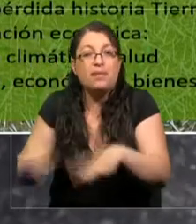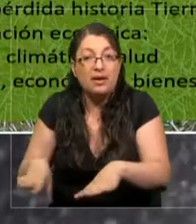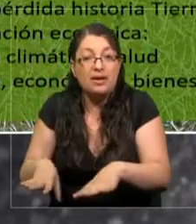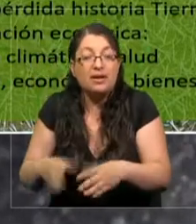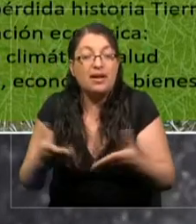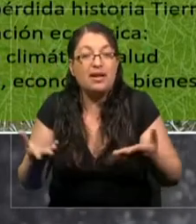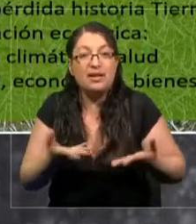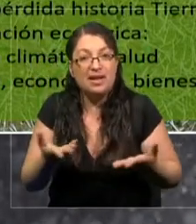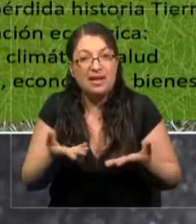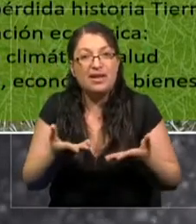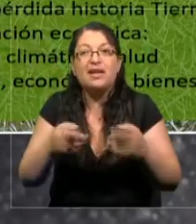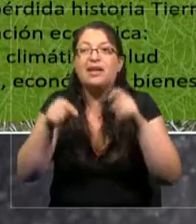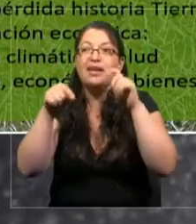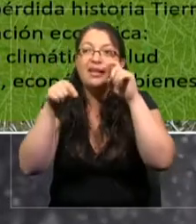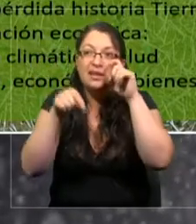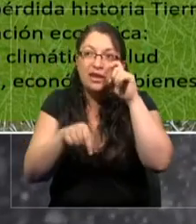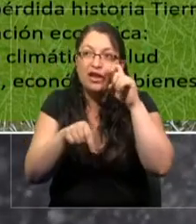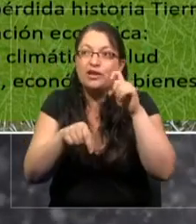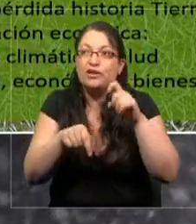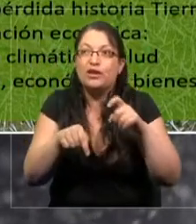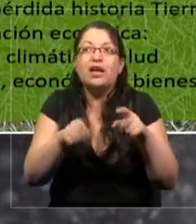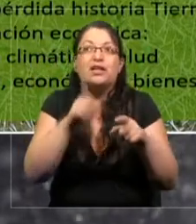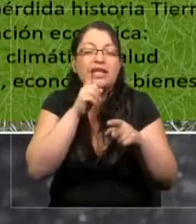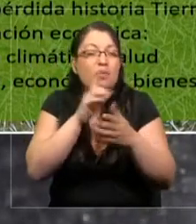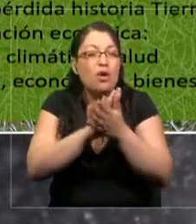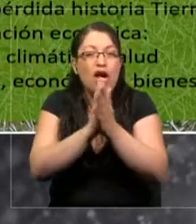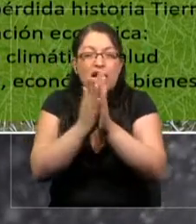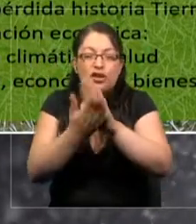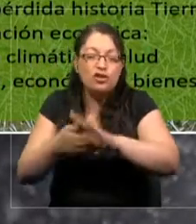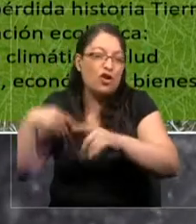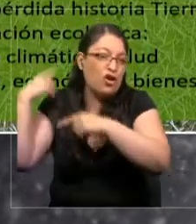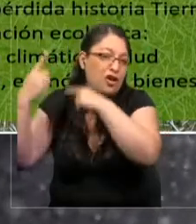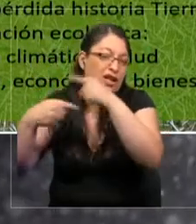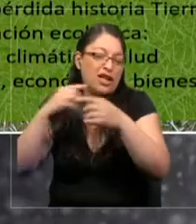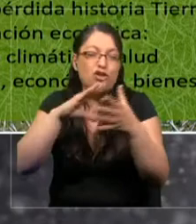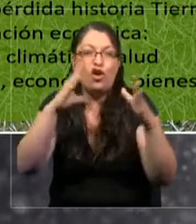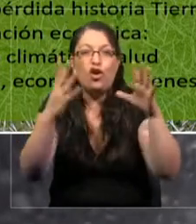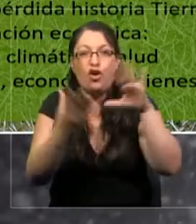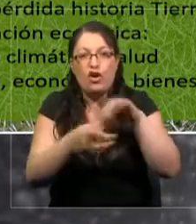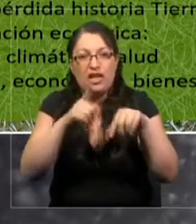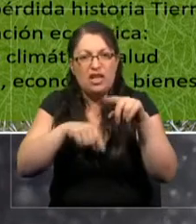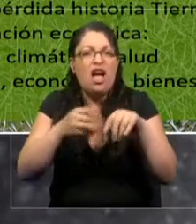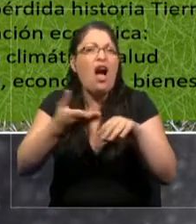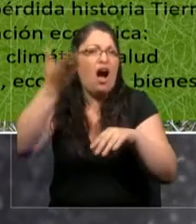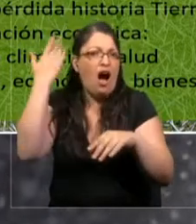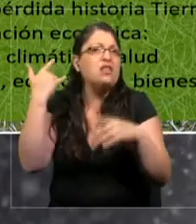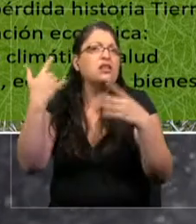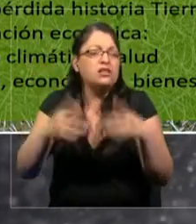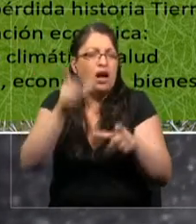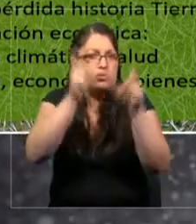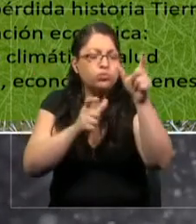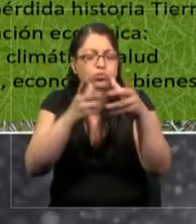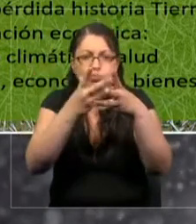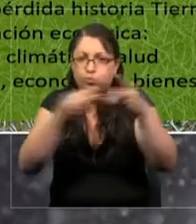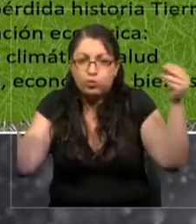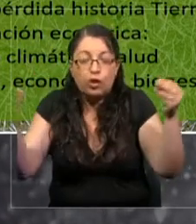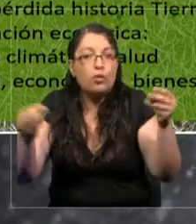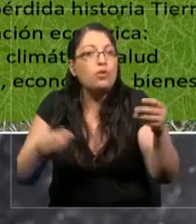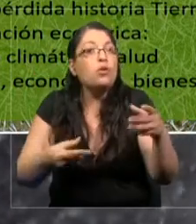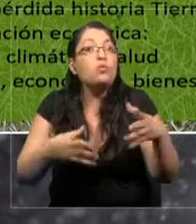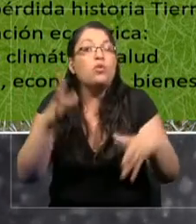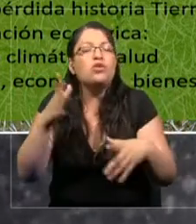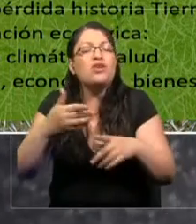vivo que existe en toda la historia de la tierra ha habido varias extinciones masivas incluyendo la super famosa